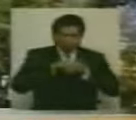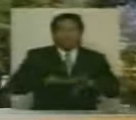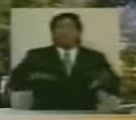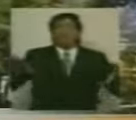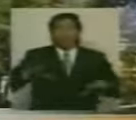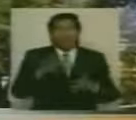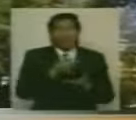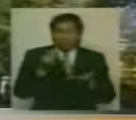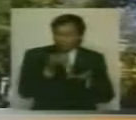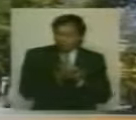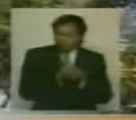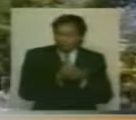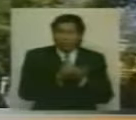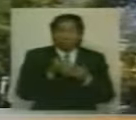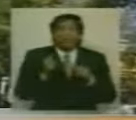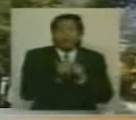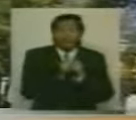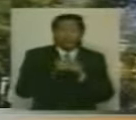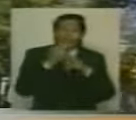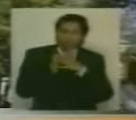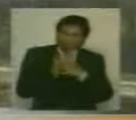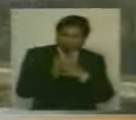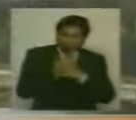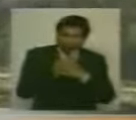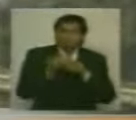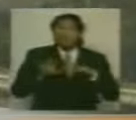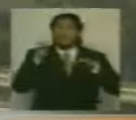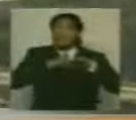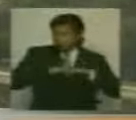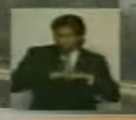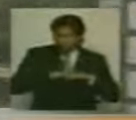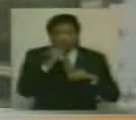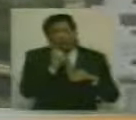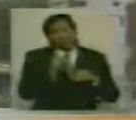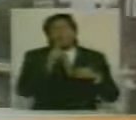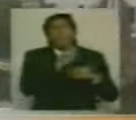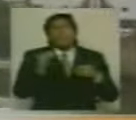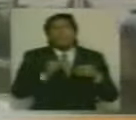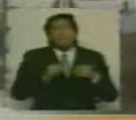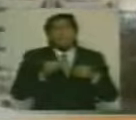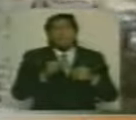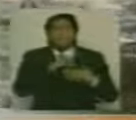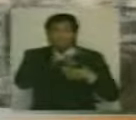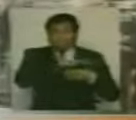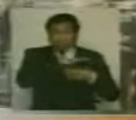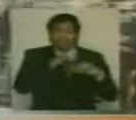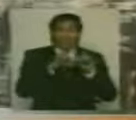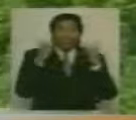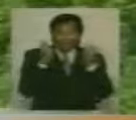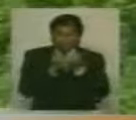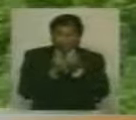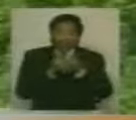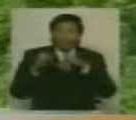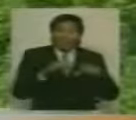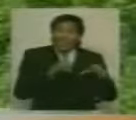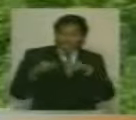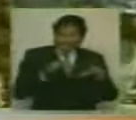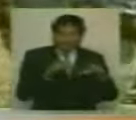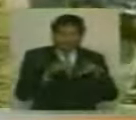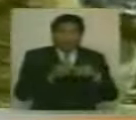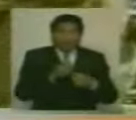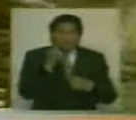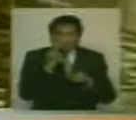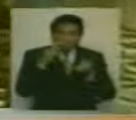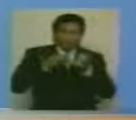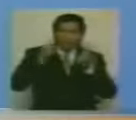ingresos por la coparticipación tributaria, los impuestos, que las regalías para los departamentos que producen